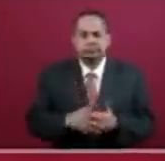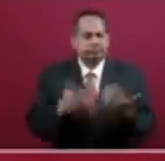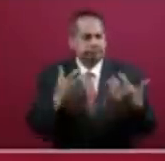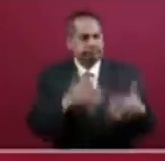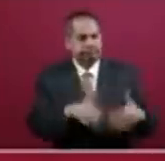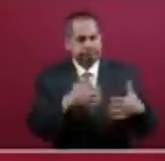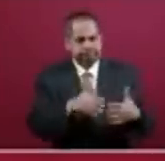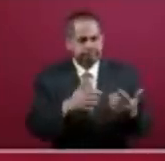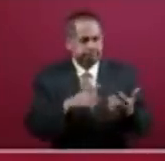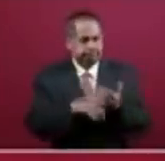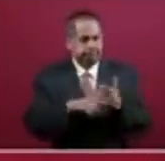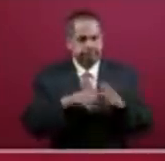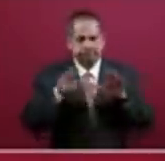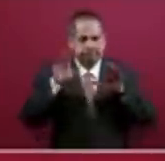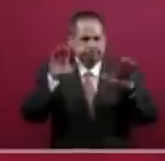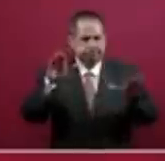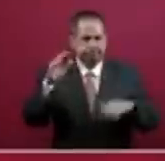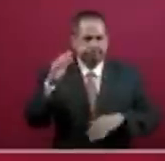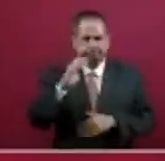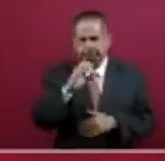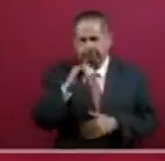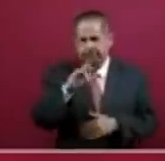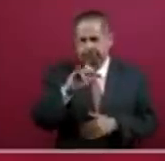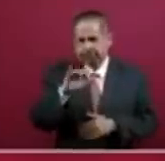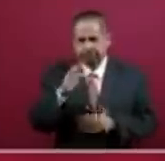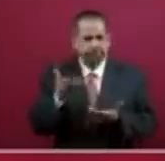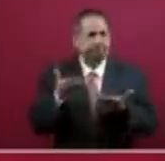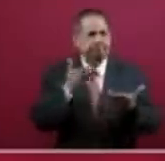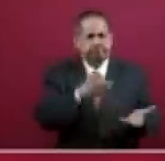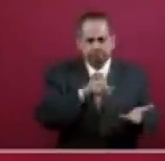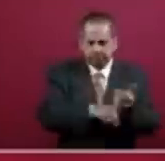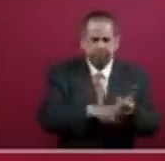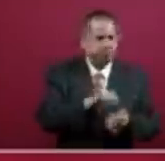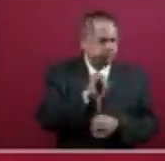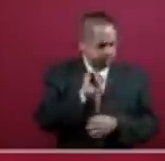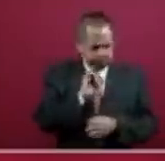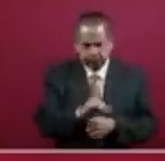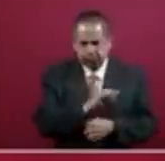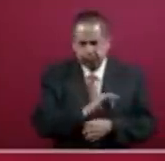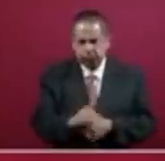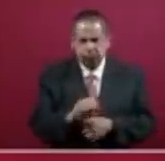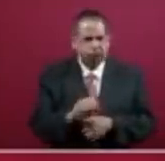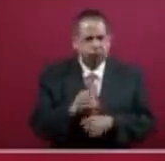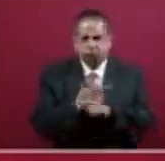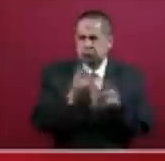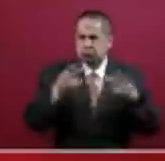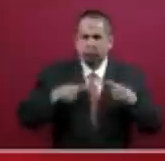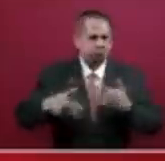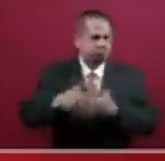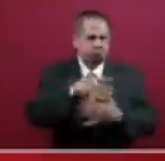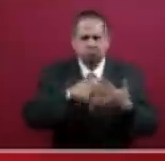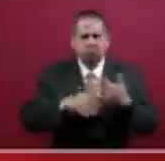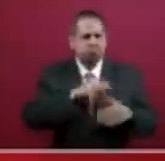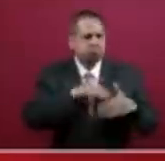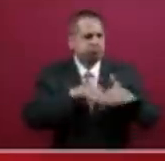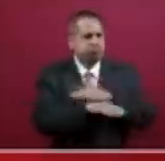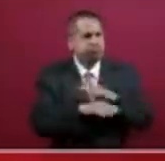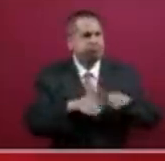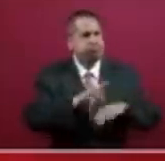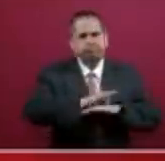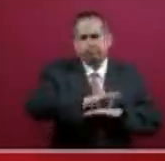empresas aéreas civiles. Es un aeropuerto civil operado